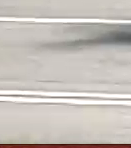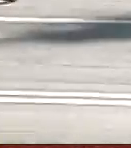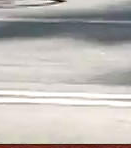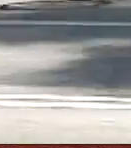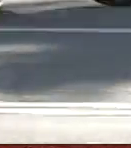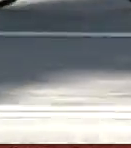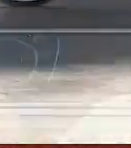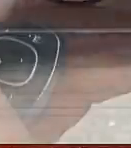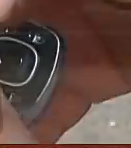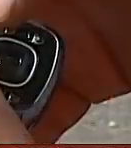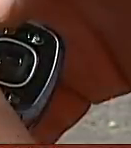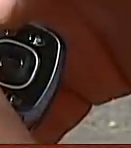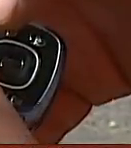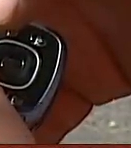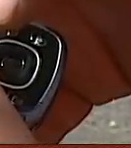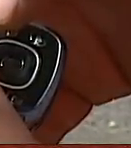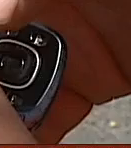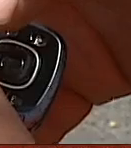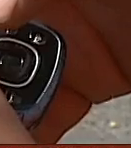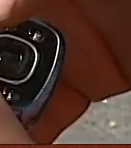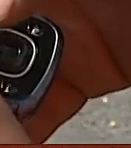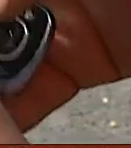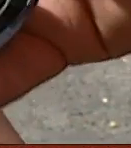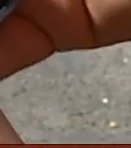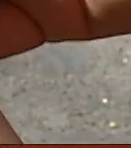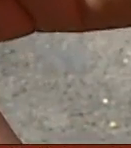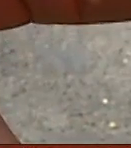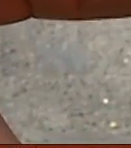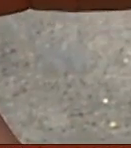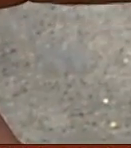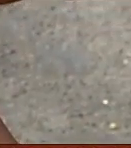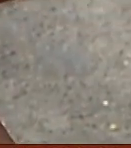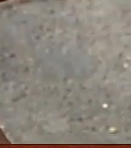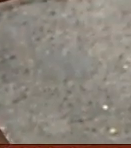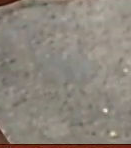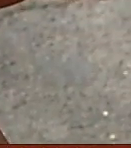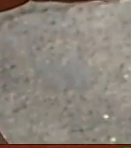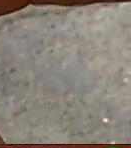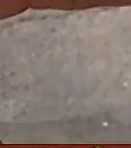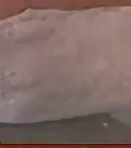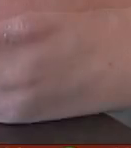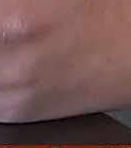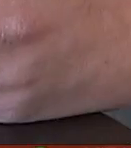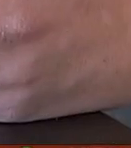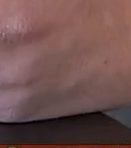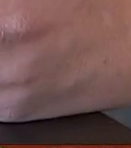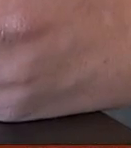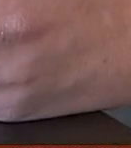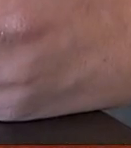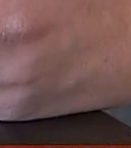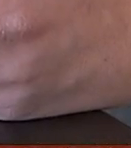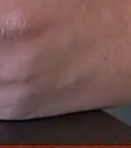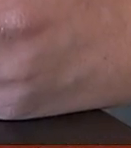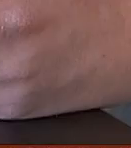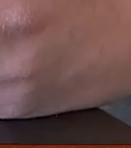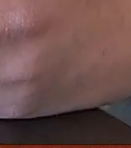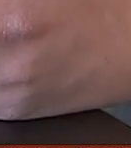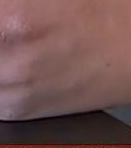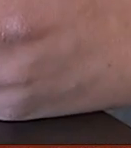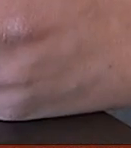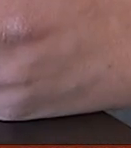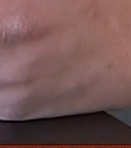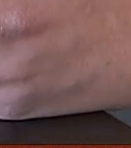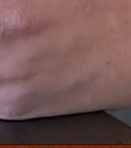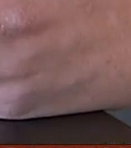39% del mundo tiene acceso a la web. La investigación se basa en 2 encuestas, el cuestionamiento de diagnóstico